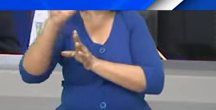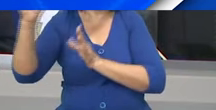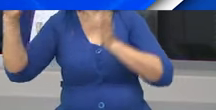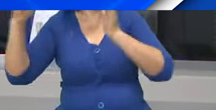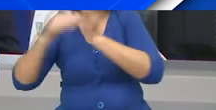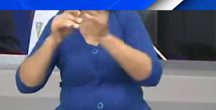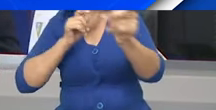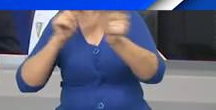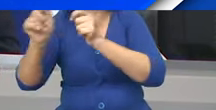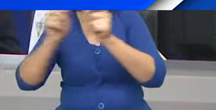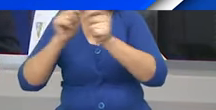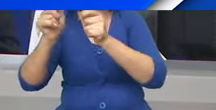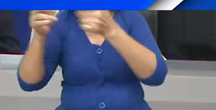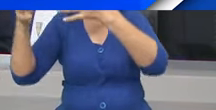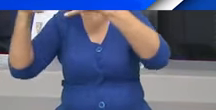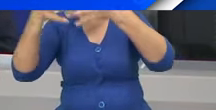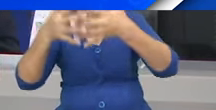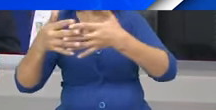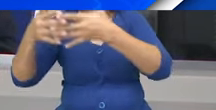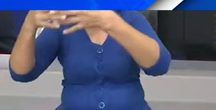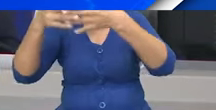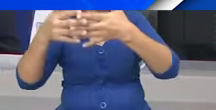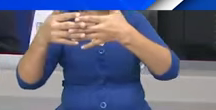106.200.000 dólares, moneda de Estados Unidos,